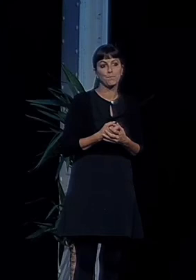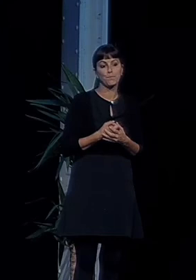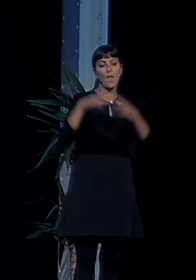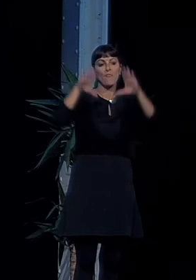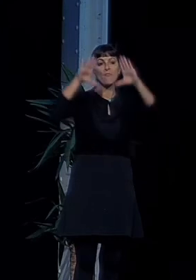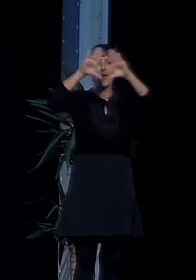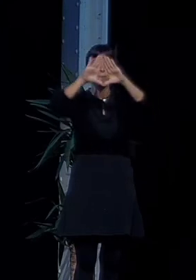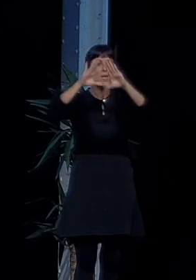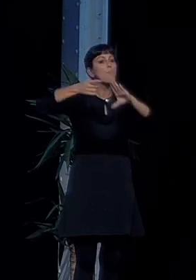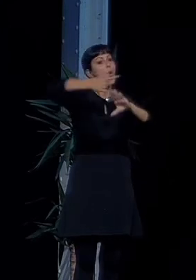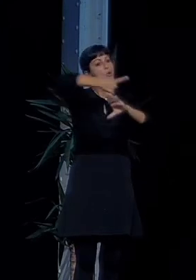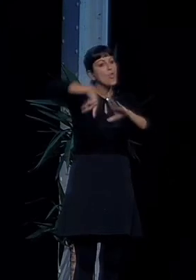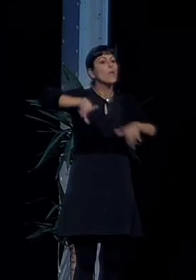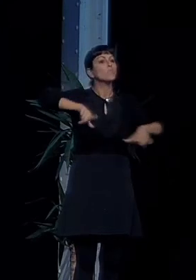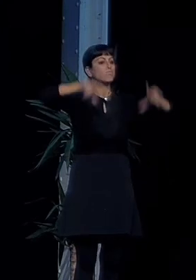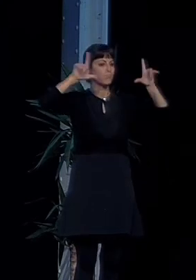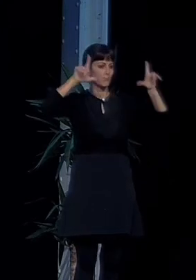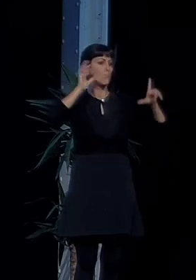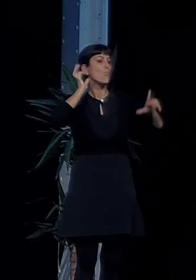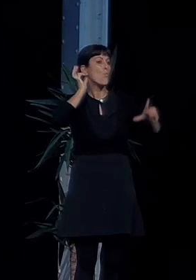feminismo somos las mujeres,